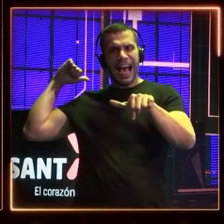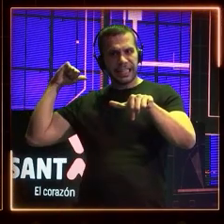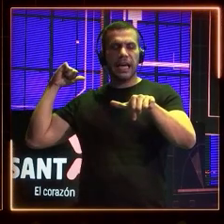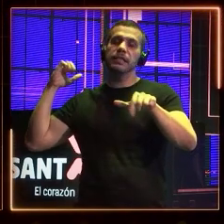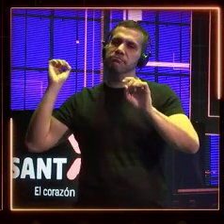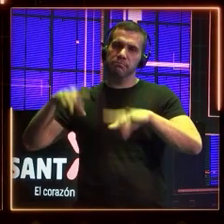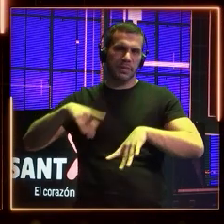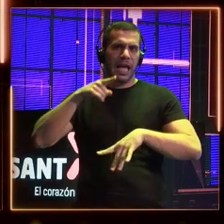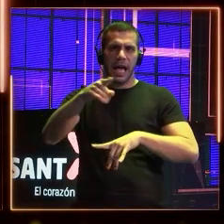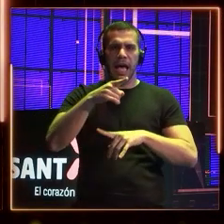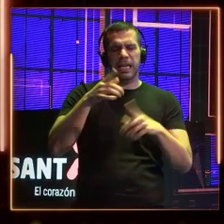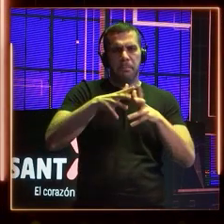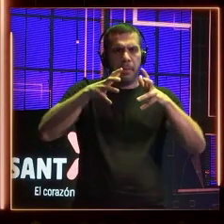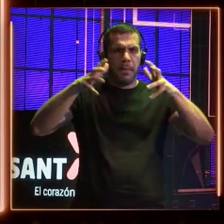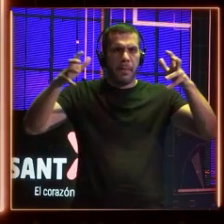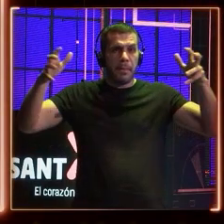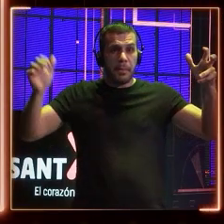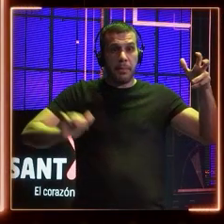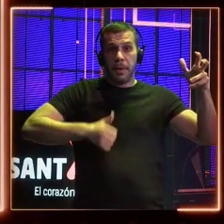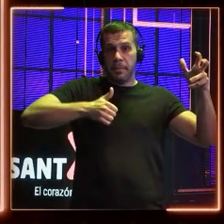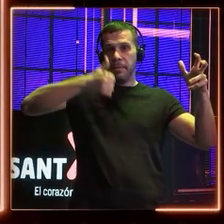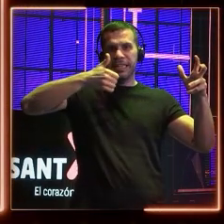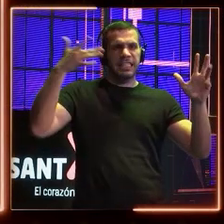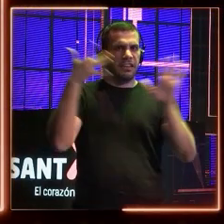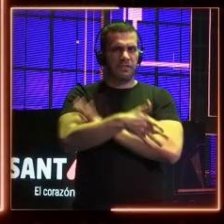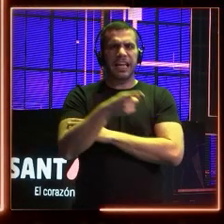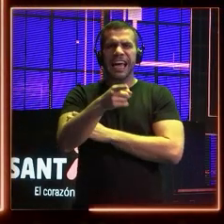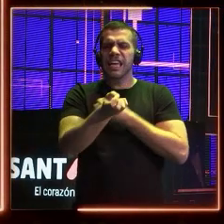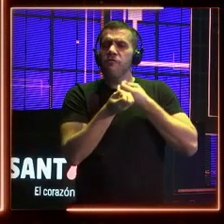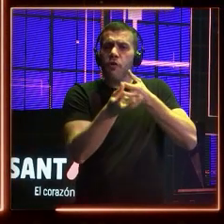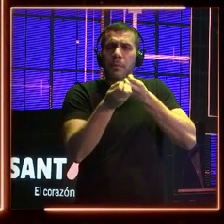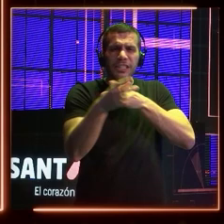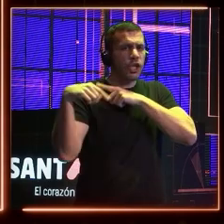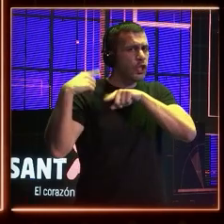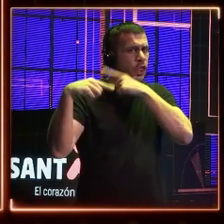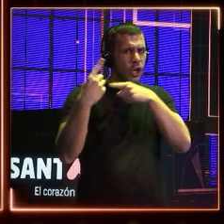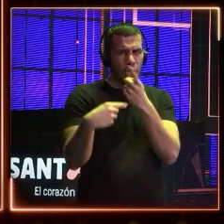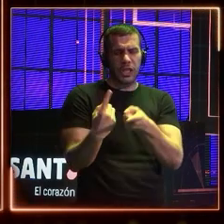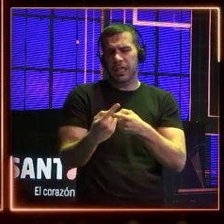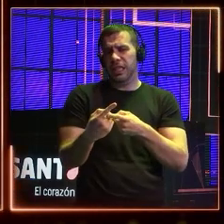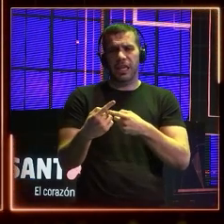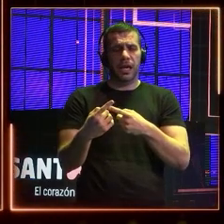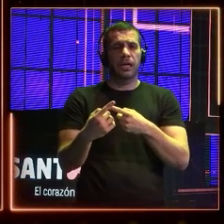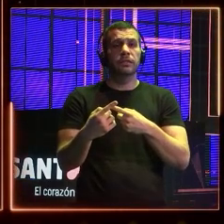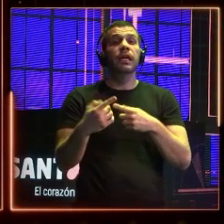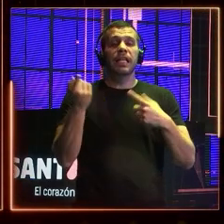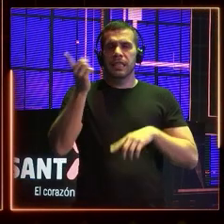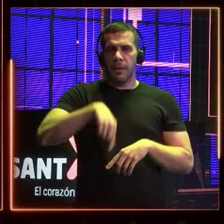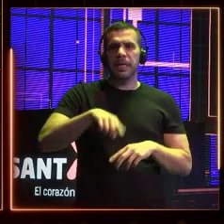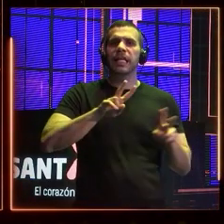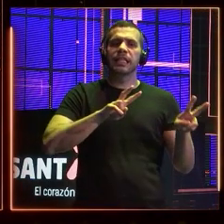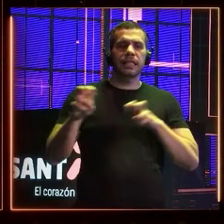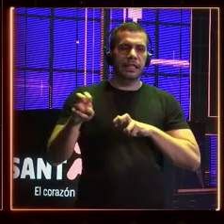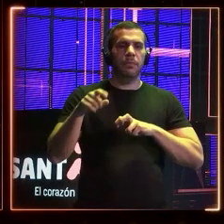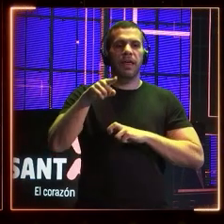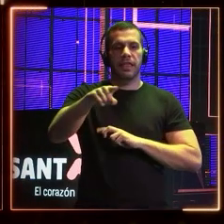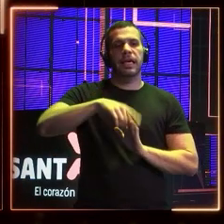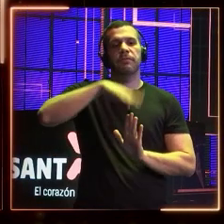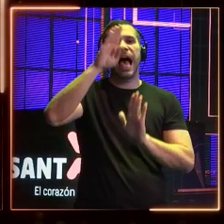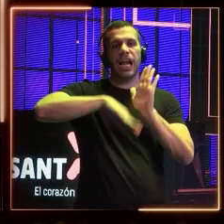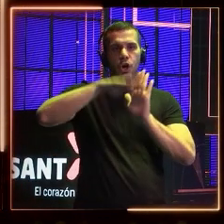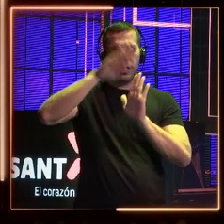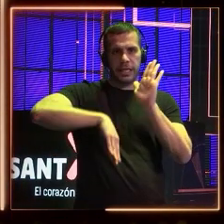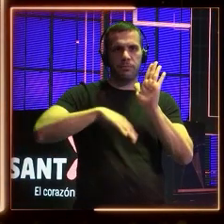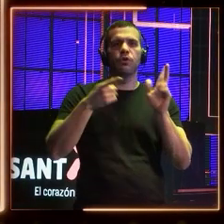exabytes zetabytes de información que se producen cada día en segundo lugar los algoritmos las redes neuronales y de ello